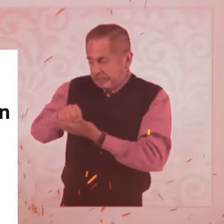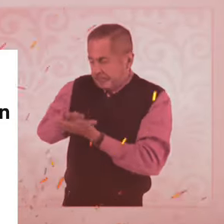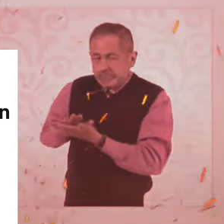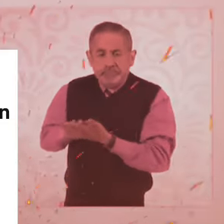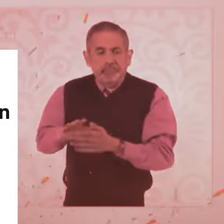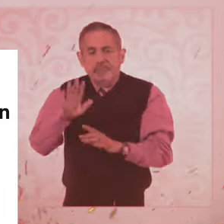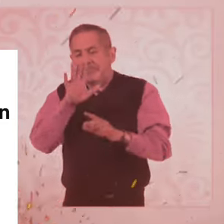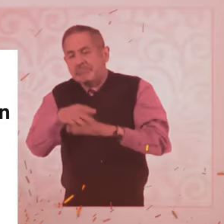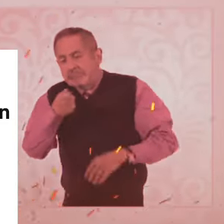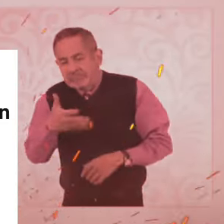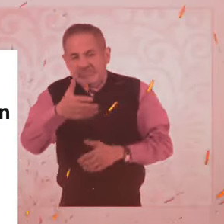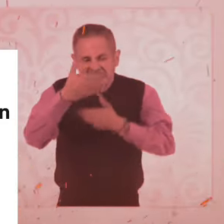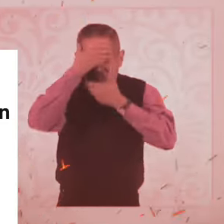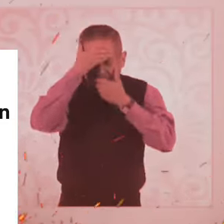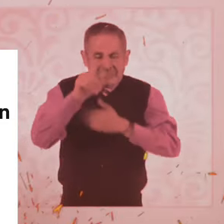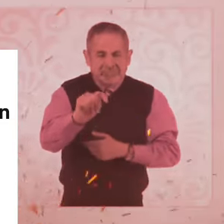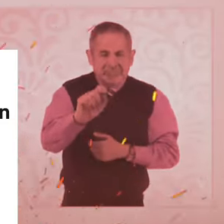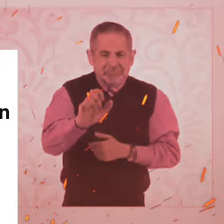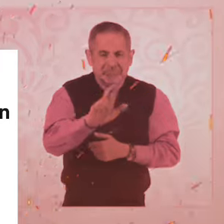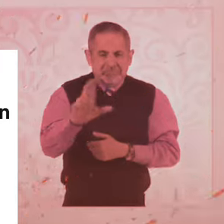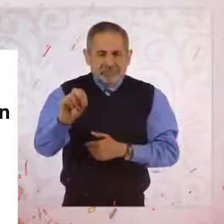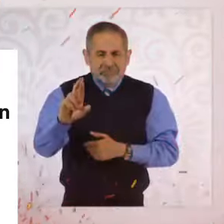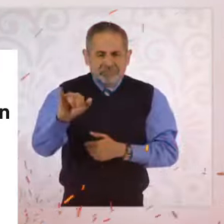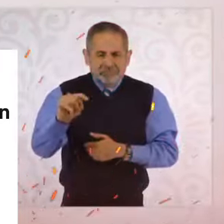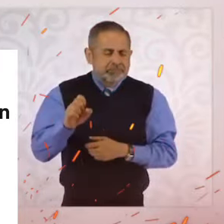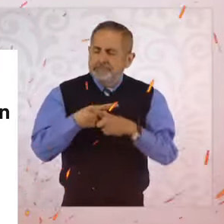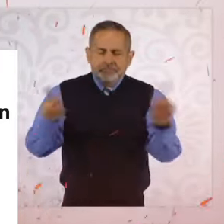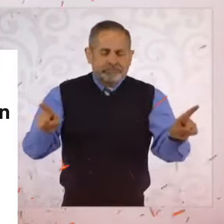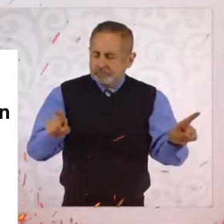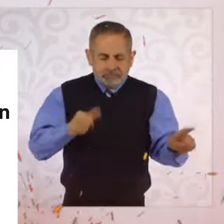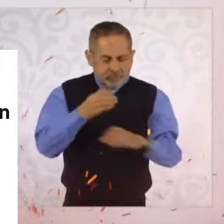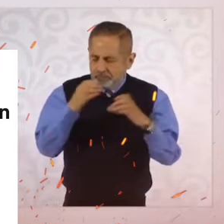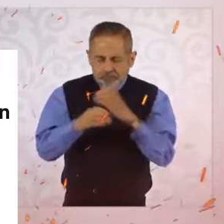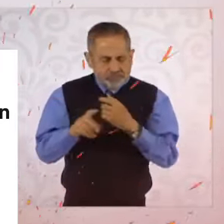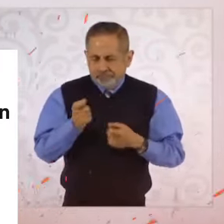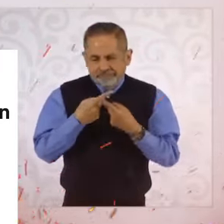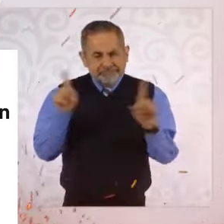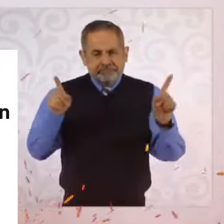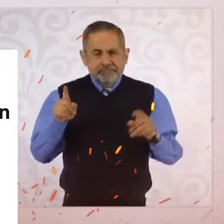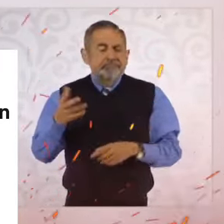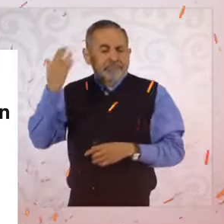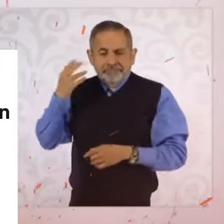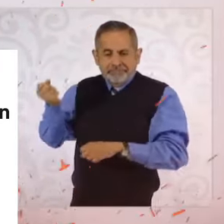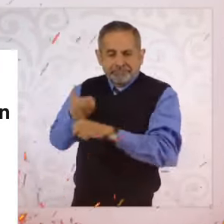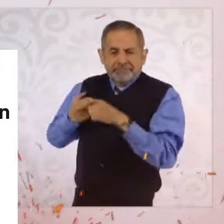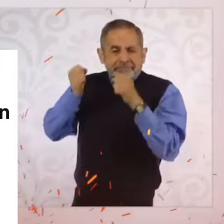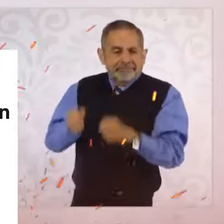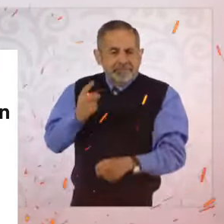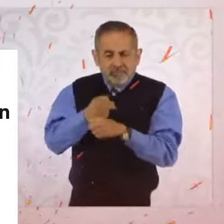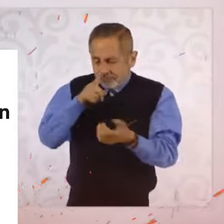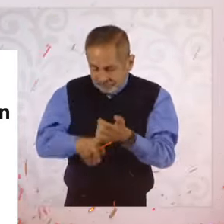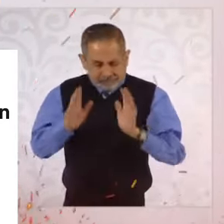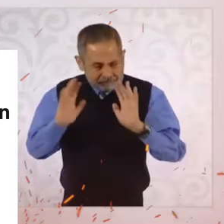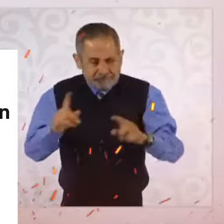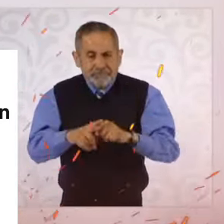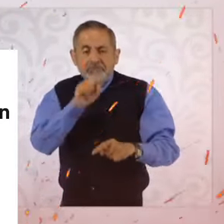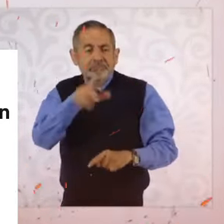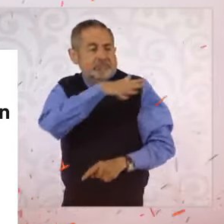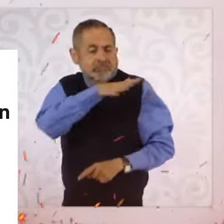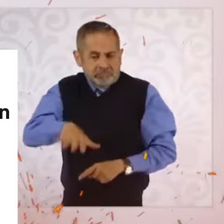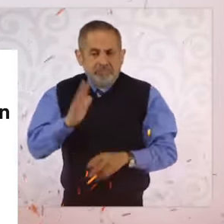se pueden catalogar de terrorismo El terrorismo es otra cosa lo explicó aquí el secretario de seguridad y y el General secretario